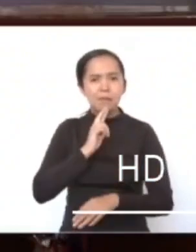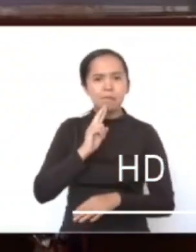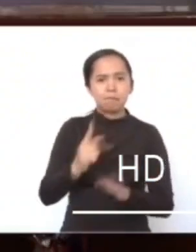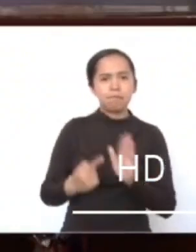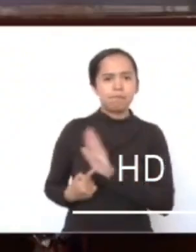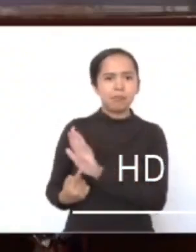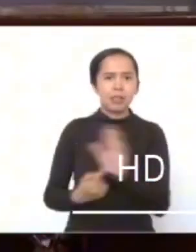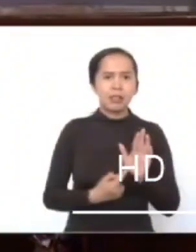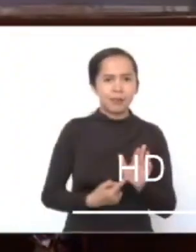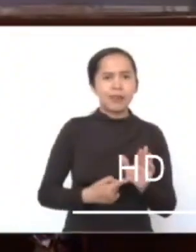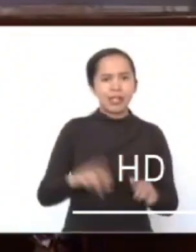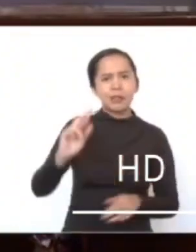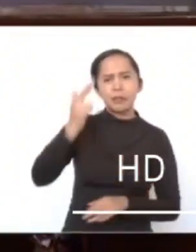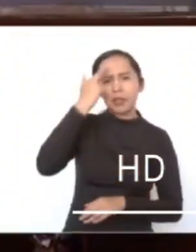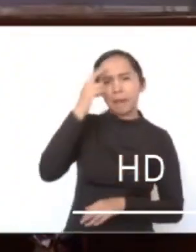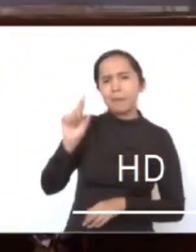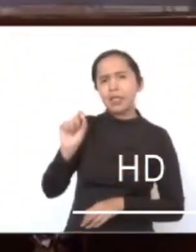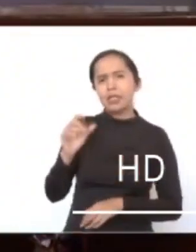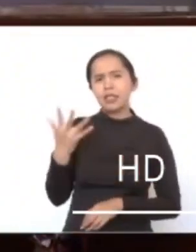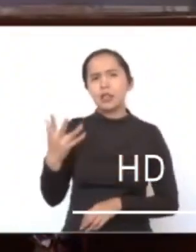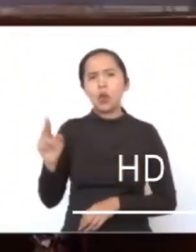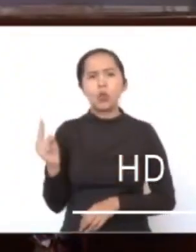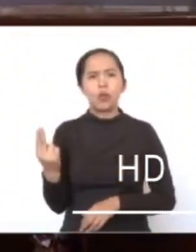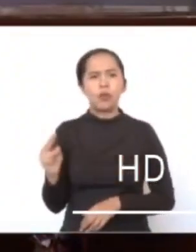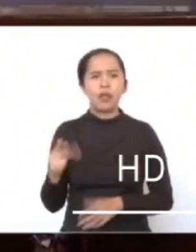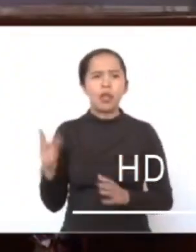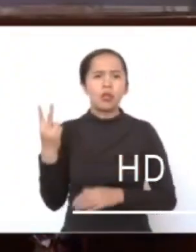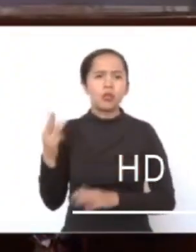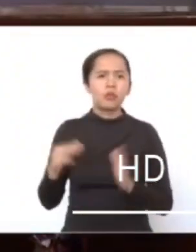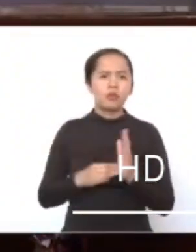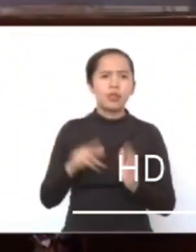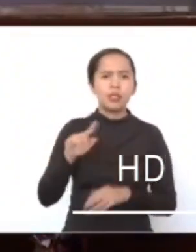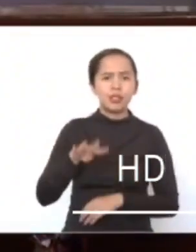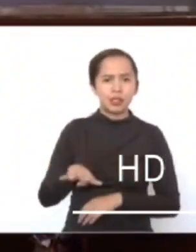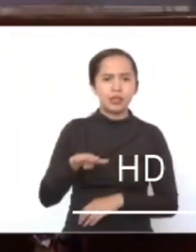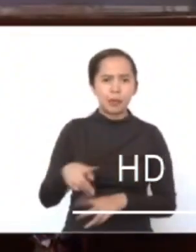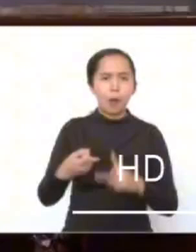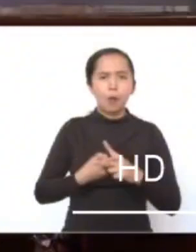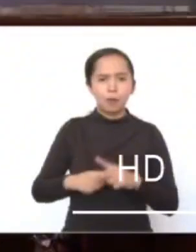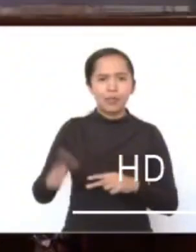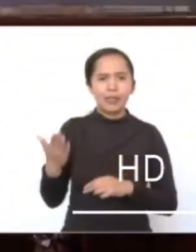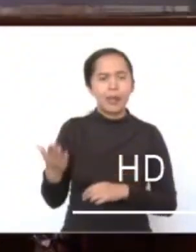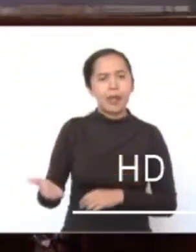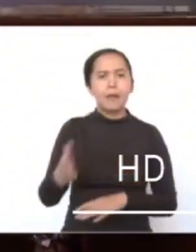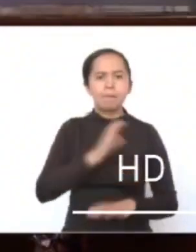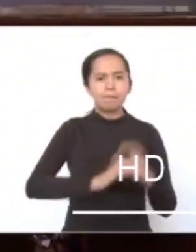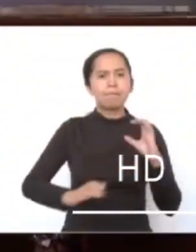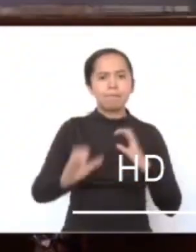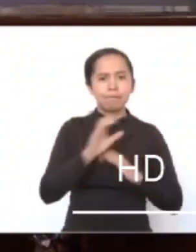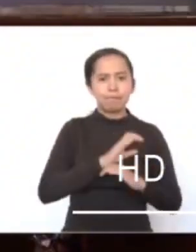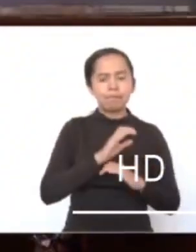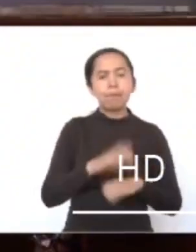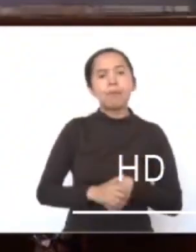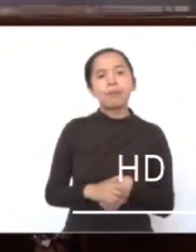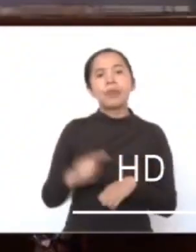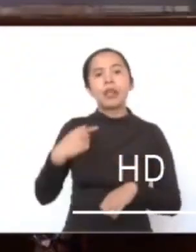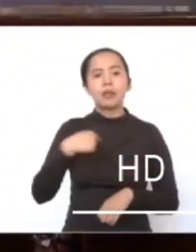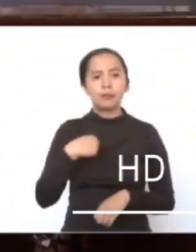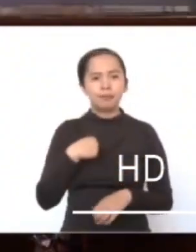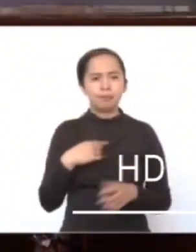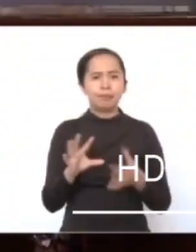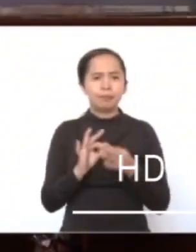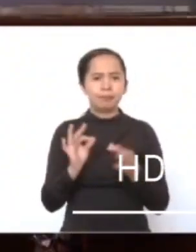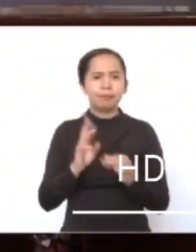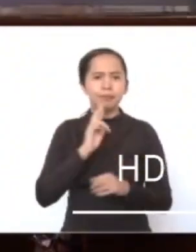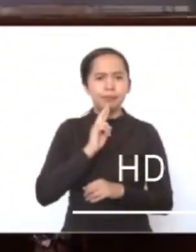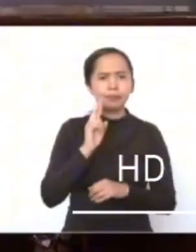fue declarada un 25 de noviembre del 2019 por la doctora Claudia Sheinbaum. Daré cuenta de los